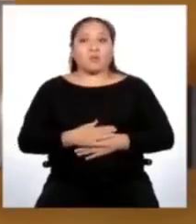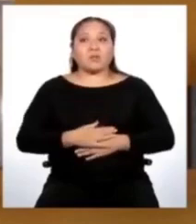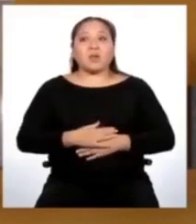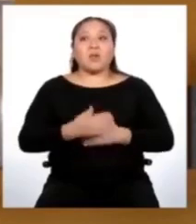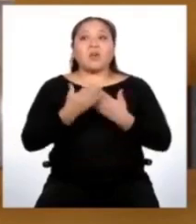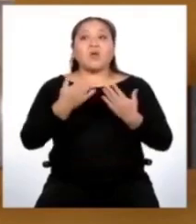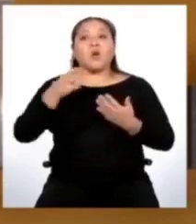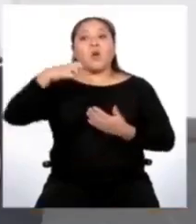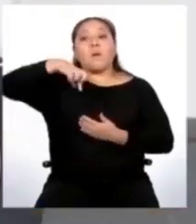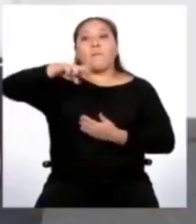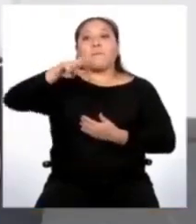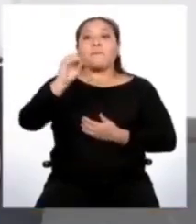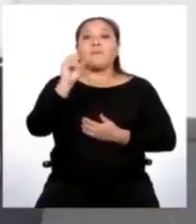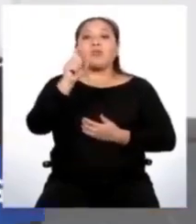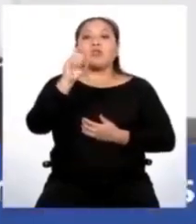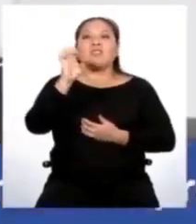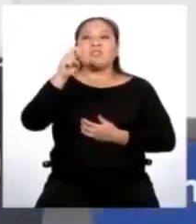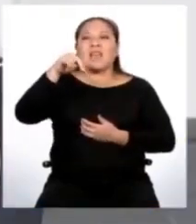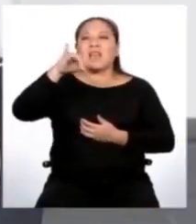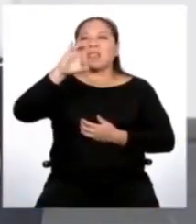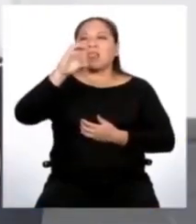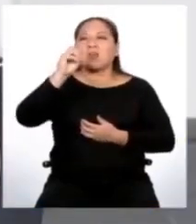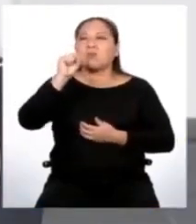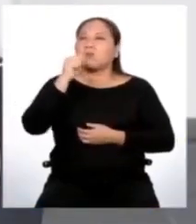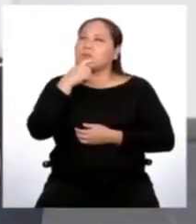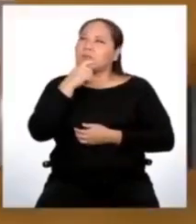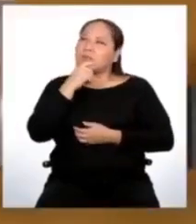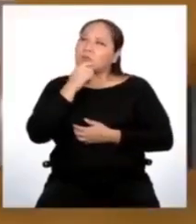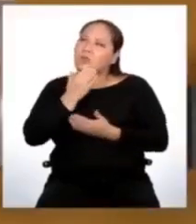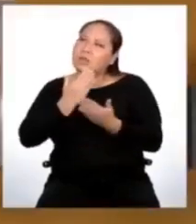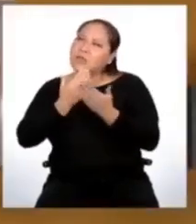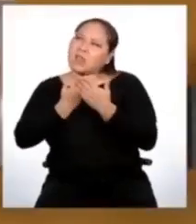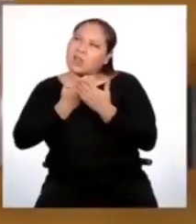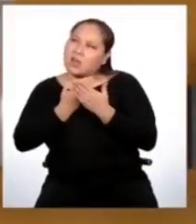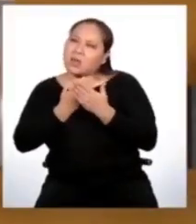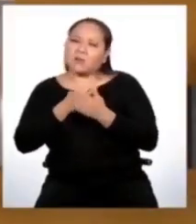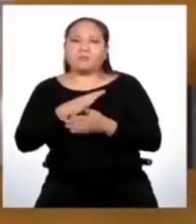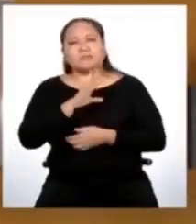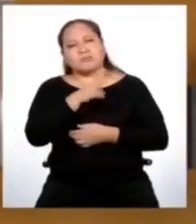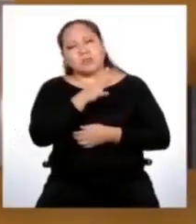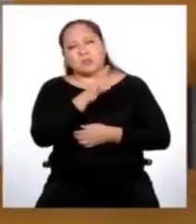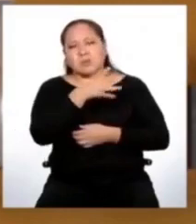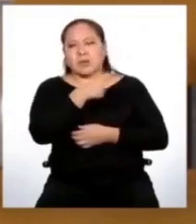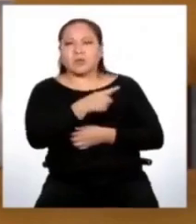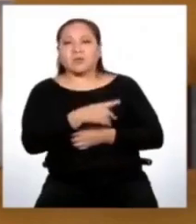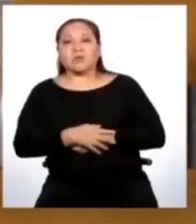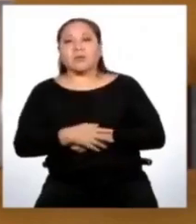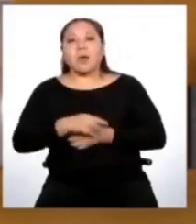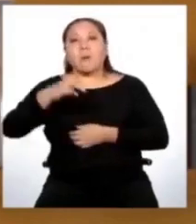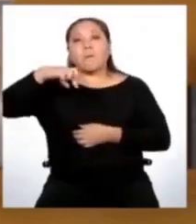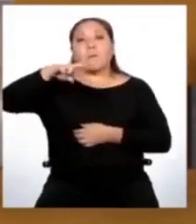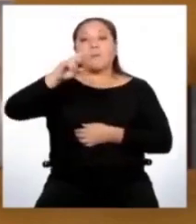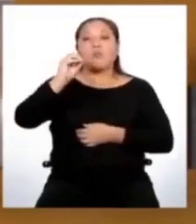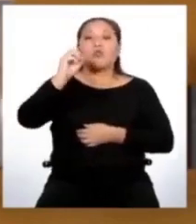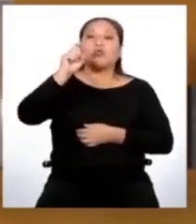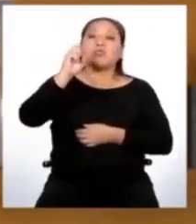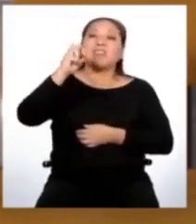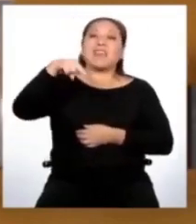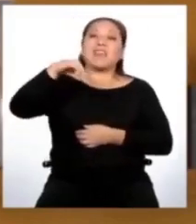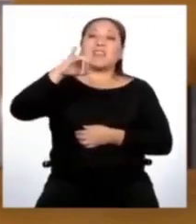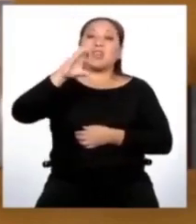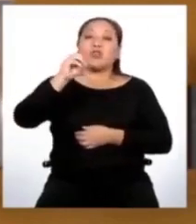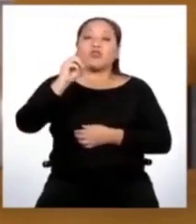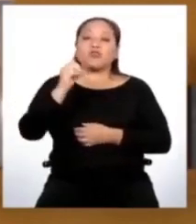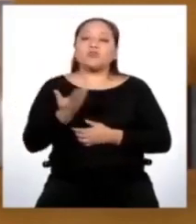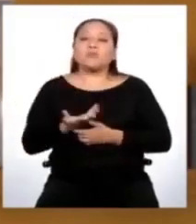elementos proxémicos. Eso me suena a proximidad. Tu idea no está tan lejos. Los elementos proxémicos se relacionan